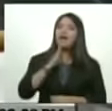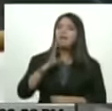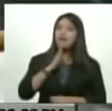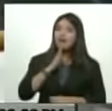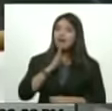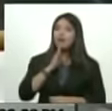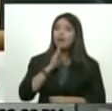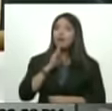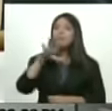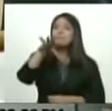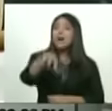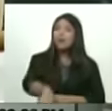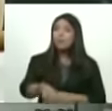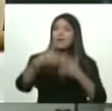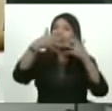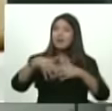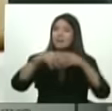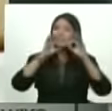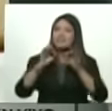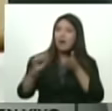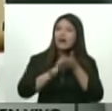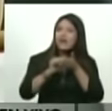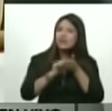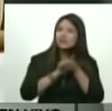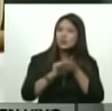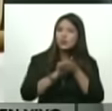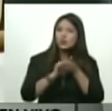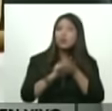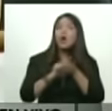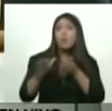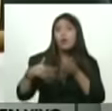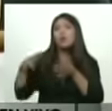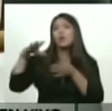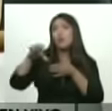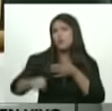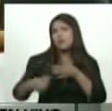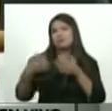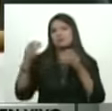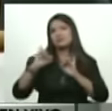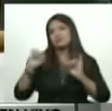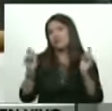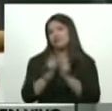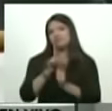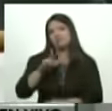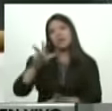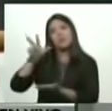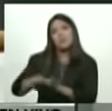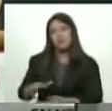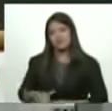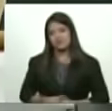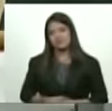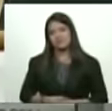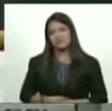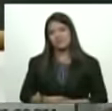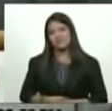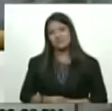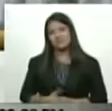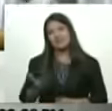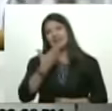maquinaria específica para hacer quesos de cabra que lo pueden conseguir en el mercado. Esa era la necesidad y ha sido aprobada.